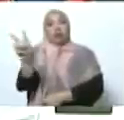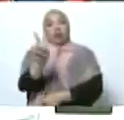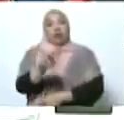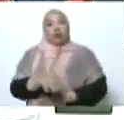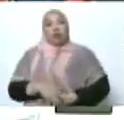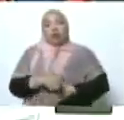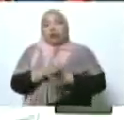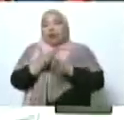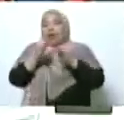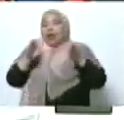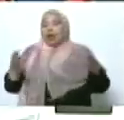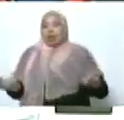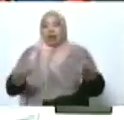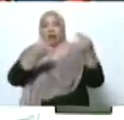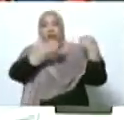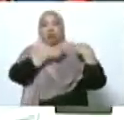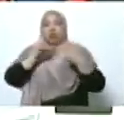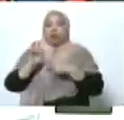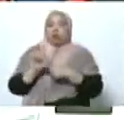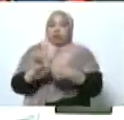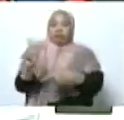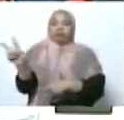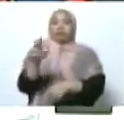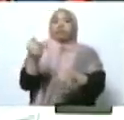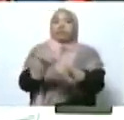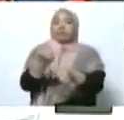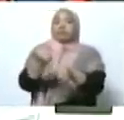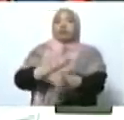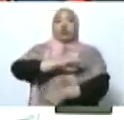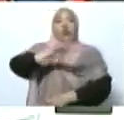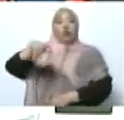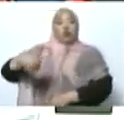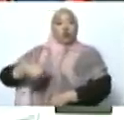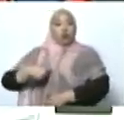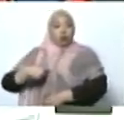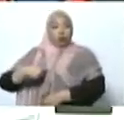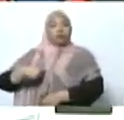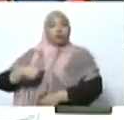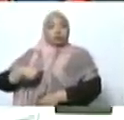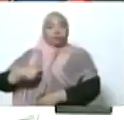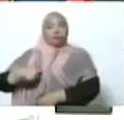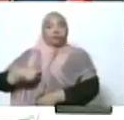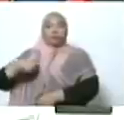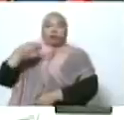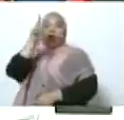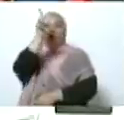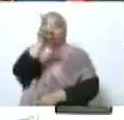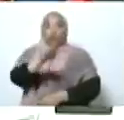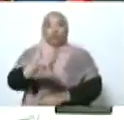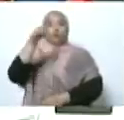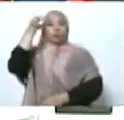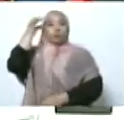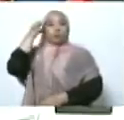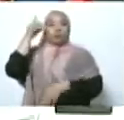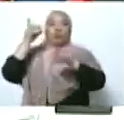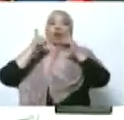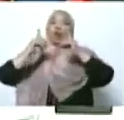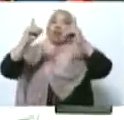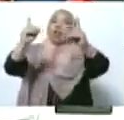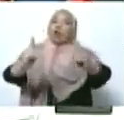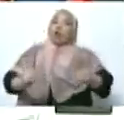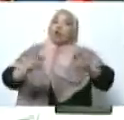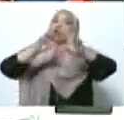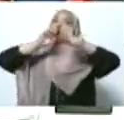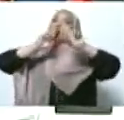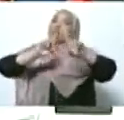grandísima responsabilidad. Y nuestro trabajo va a ser evaluado diariamente, pues, de acuerdo a los resultados